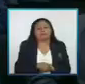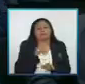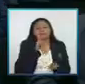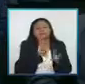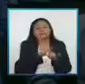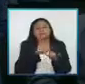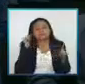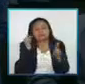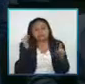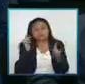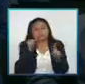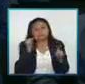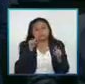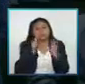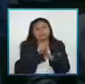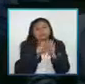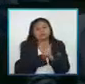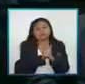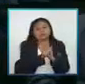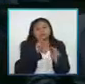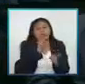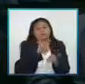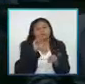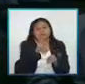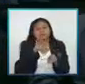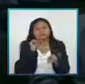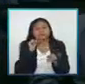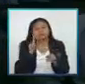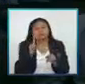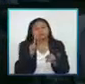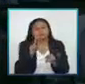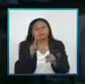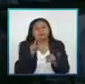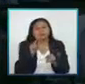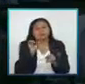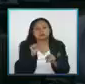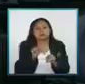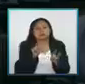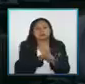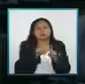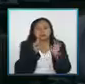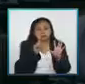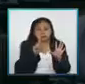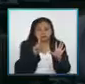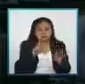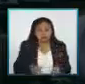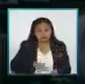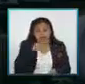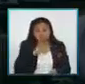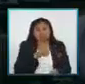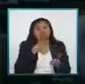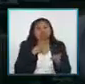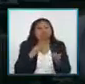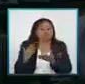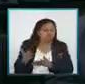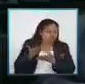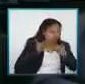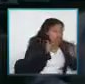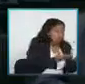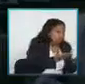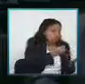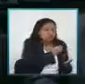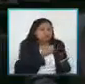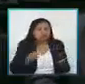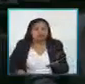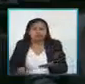tal como señala aquí en el artículo 251. 6 profesionales que trasladarán al